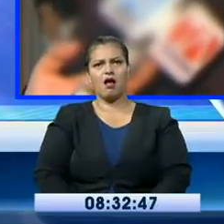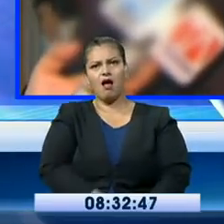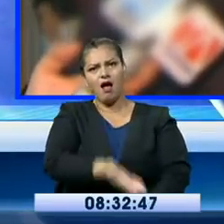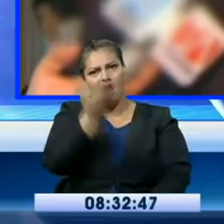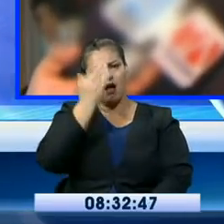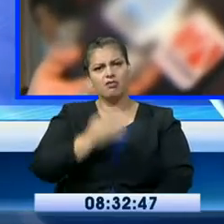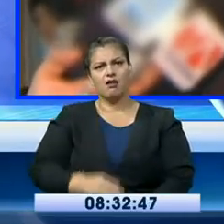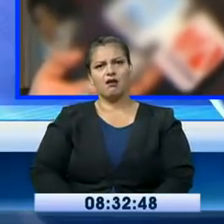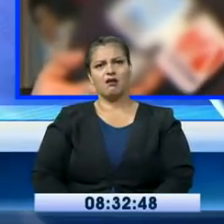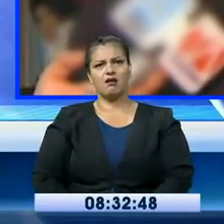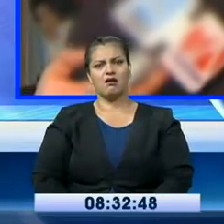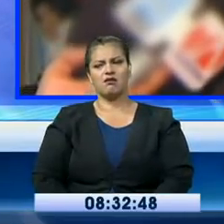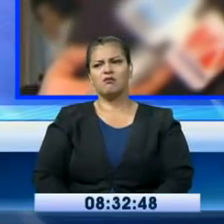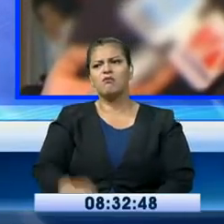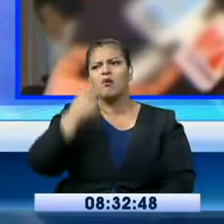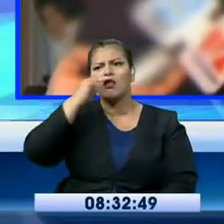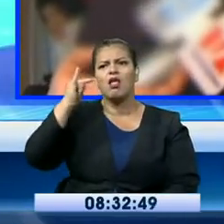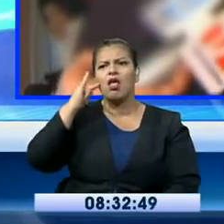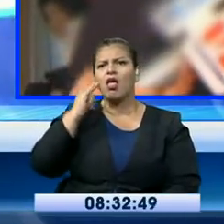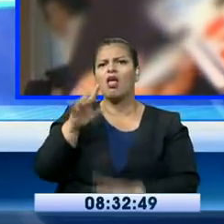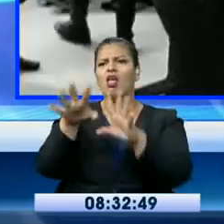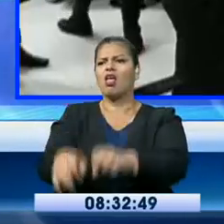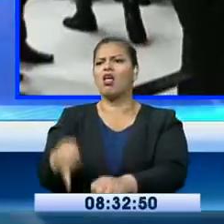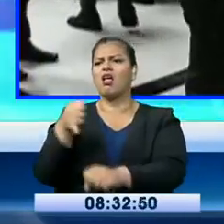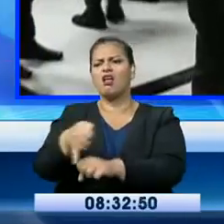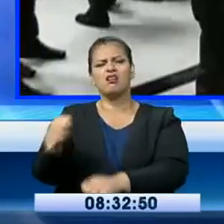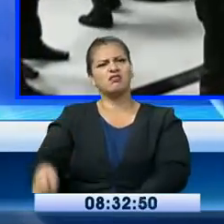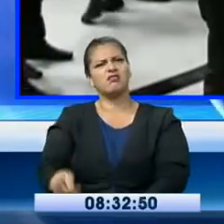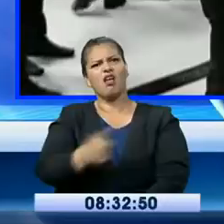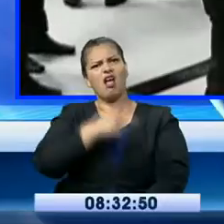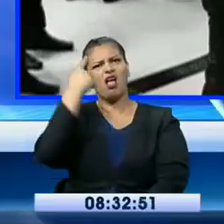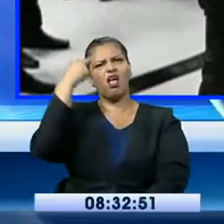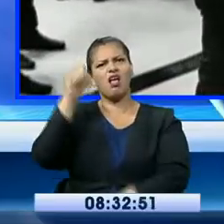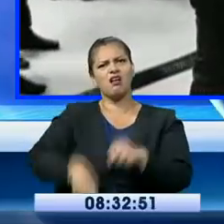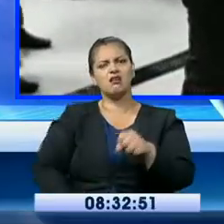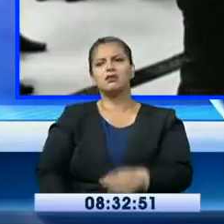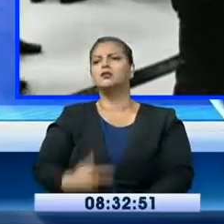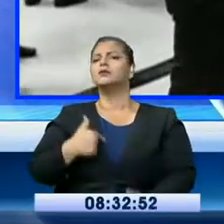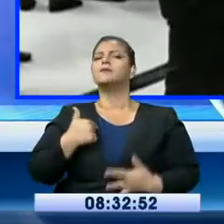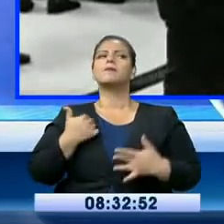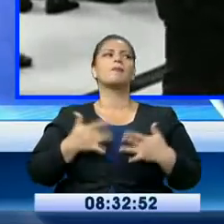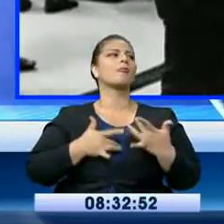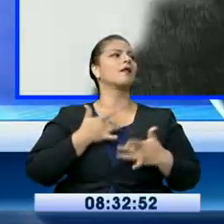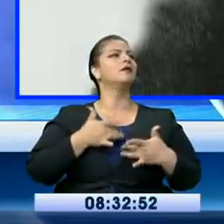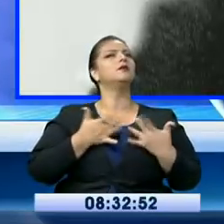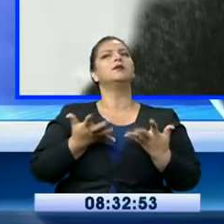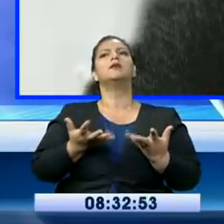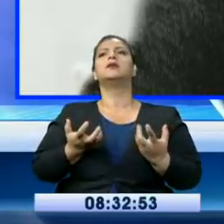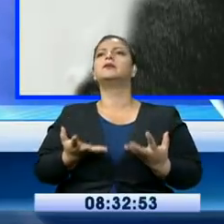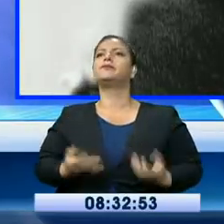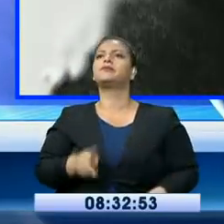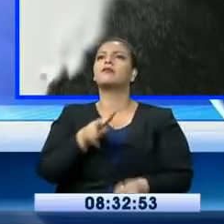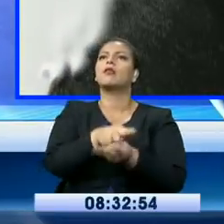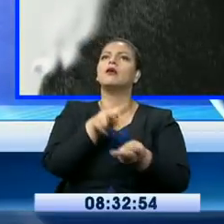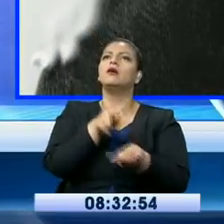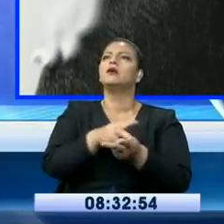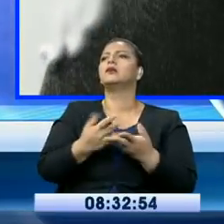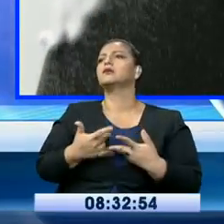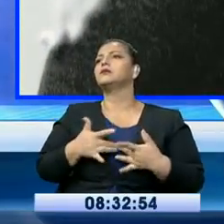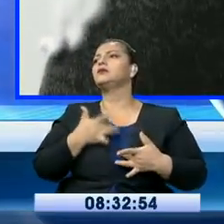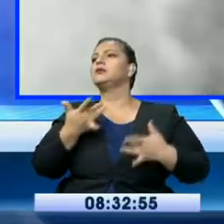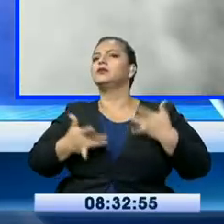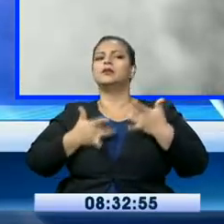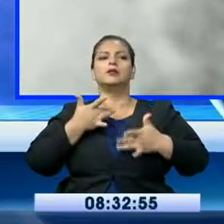hombres también busque la satisfacción al nivel correspondiente como una persona normal